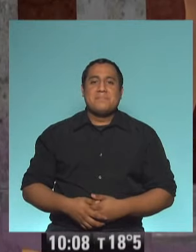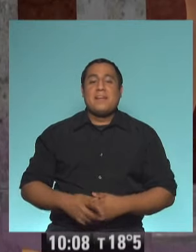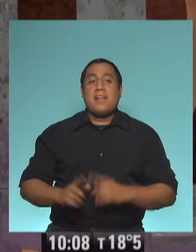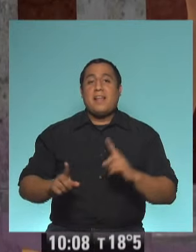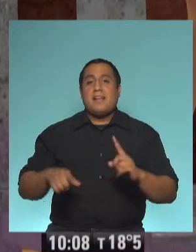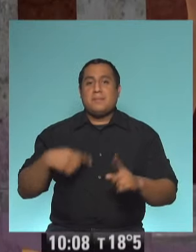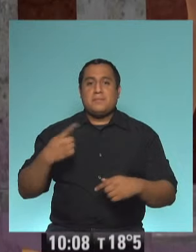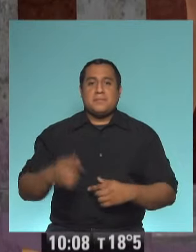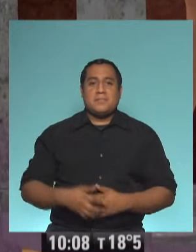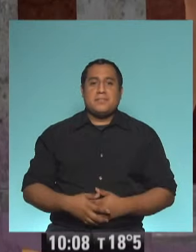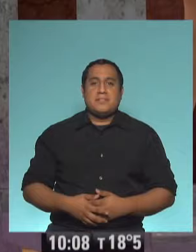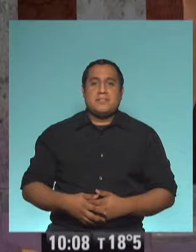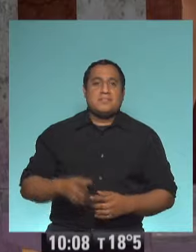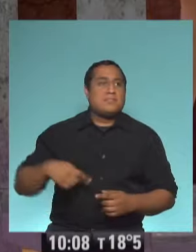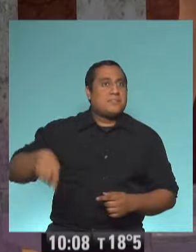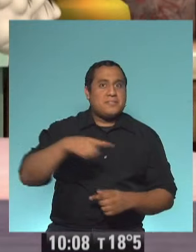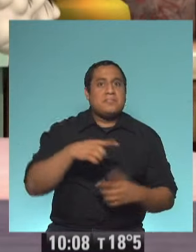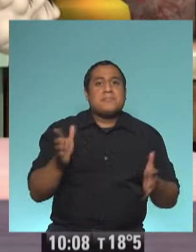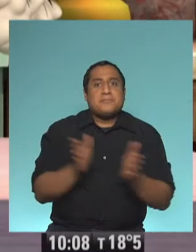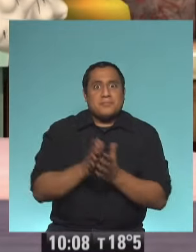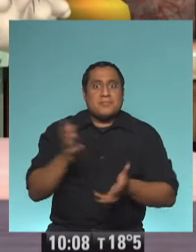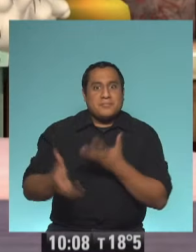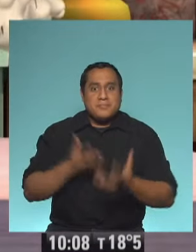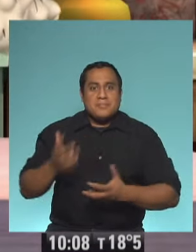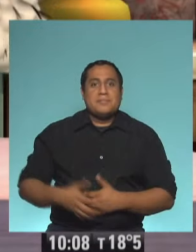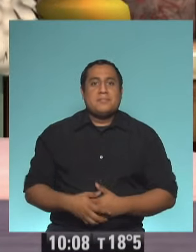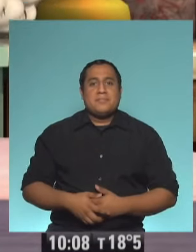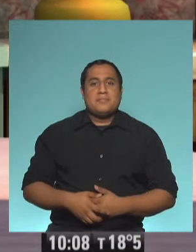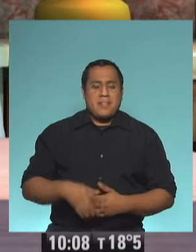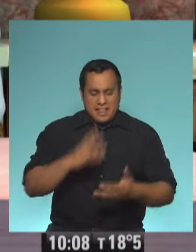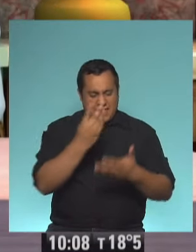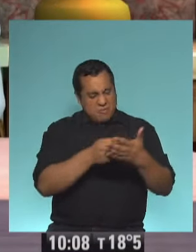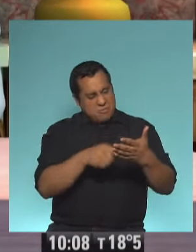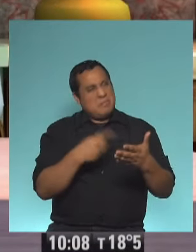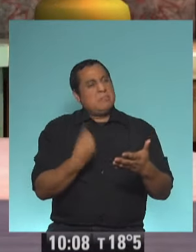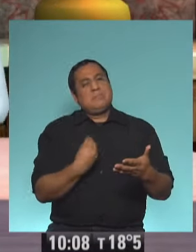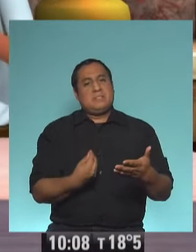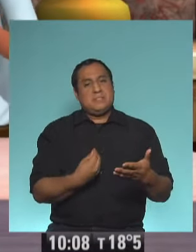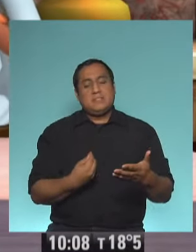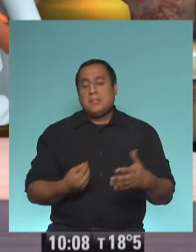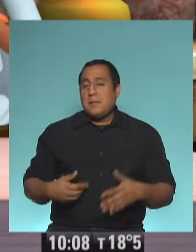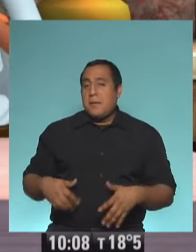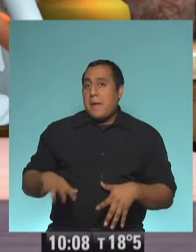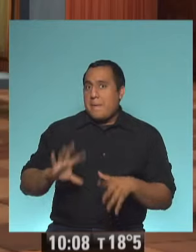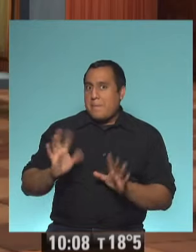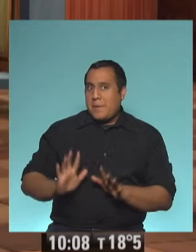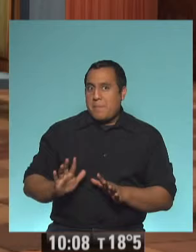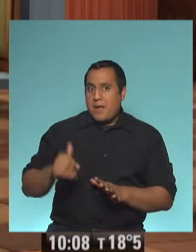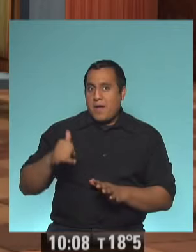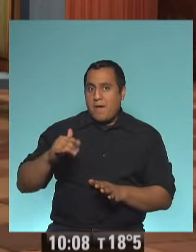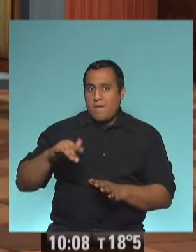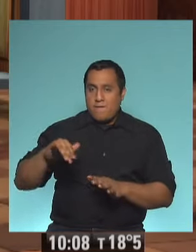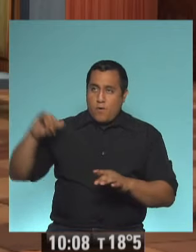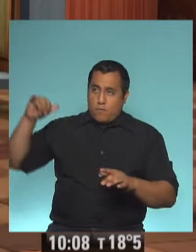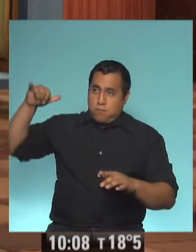próxima cocinamos todos juntos. ¿Y este dibujo qué es? Prepárense para aterrizar la